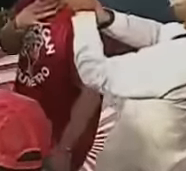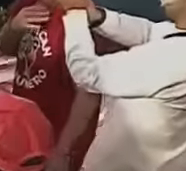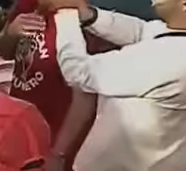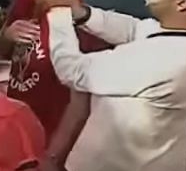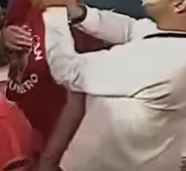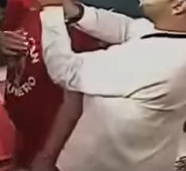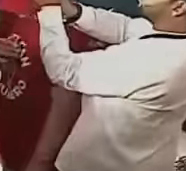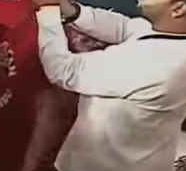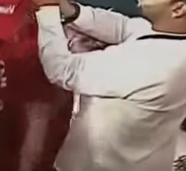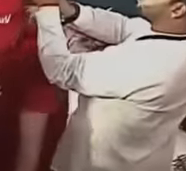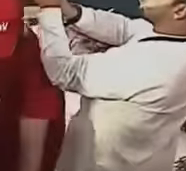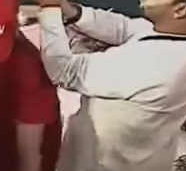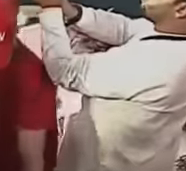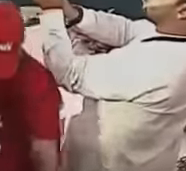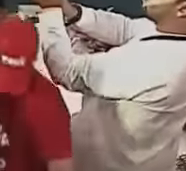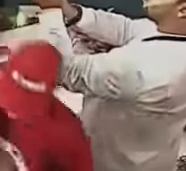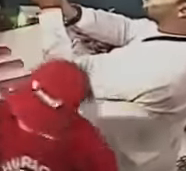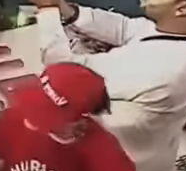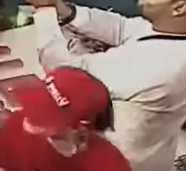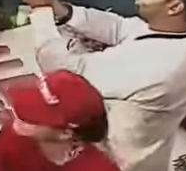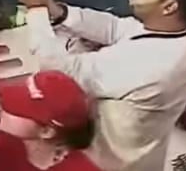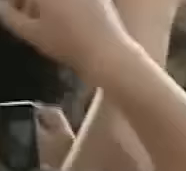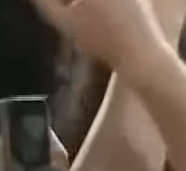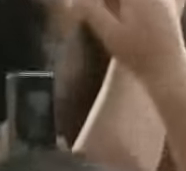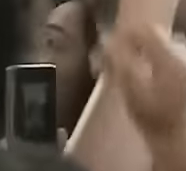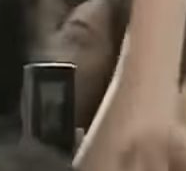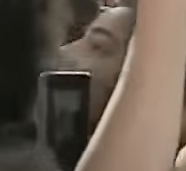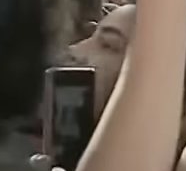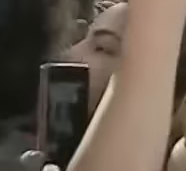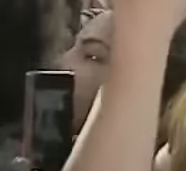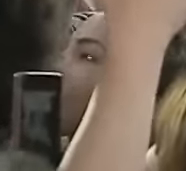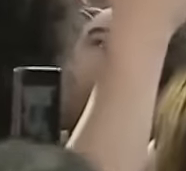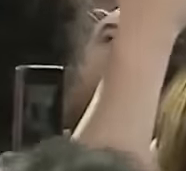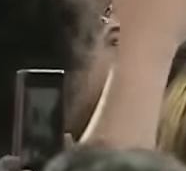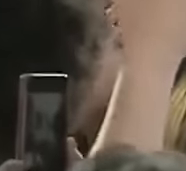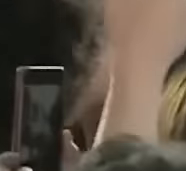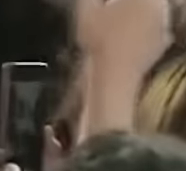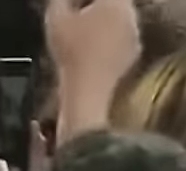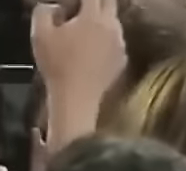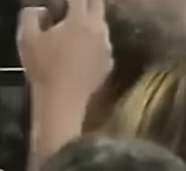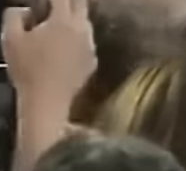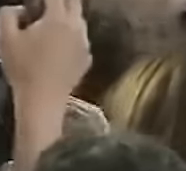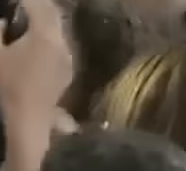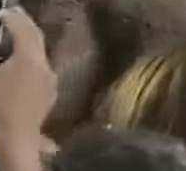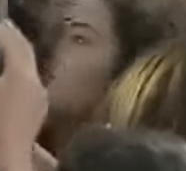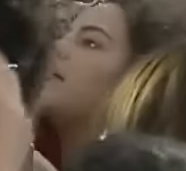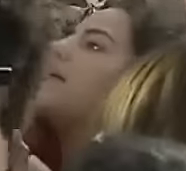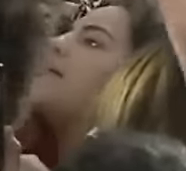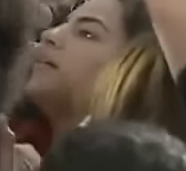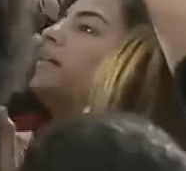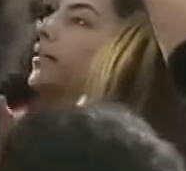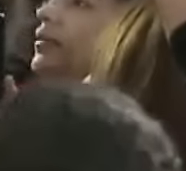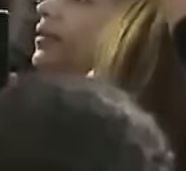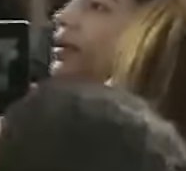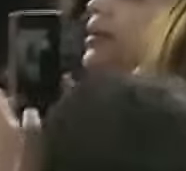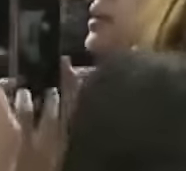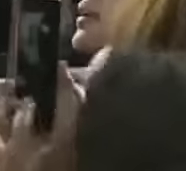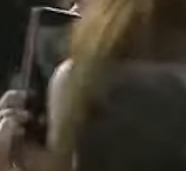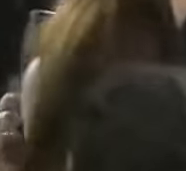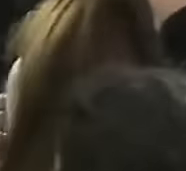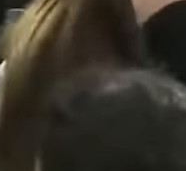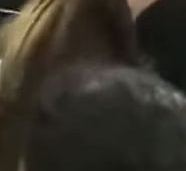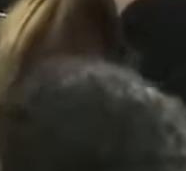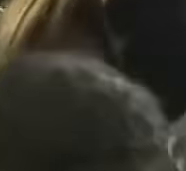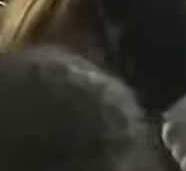de sus recursos. Parte de esta declaración final, pues, que ha leído el jefe de Estado